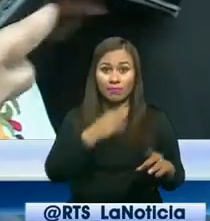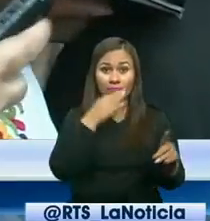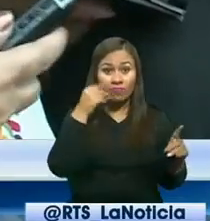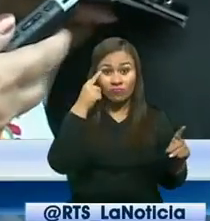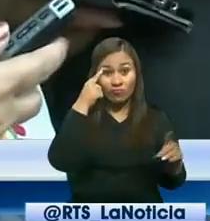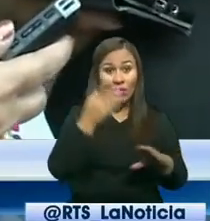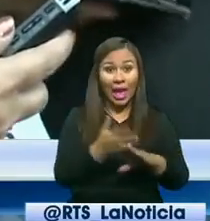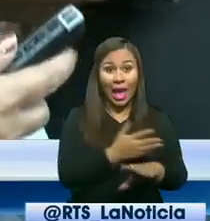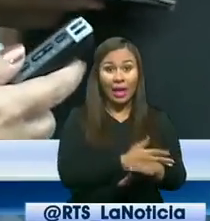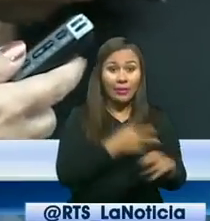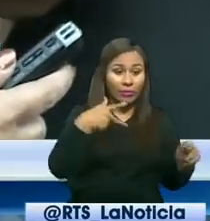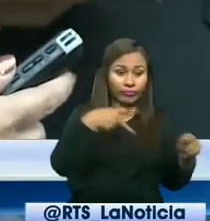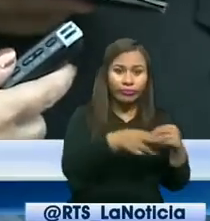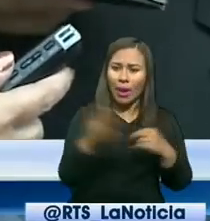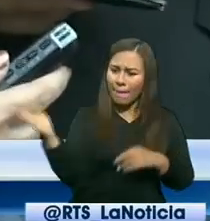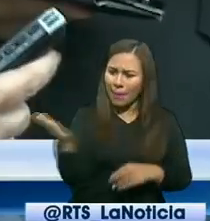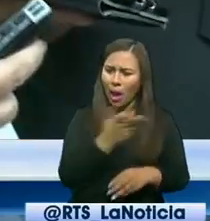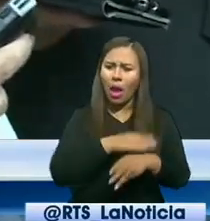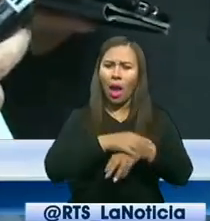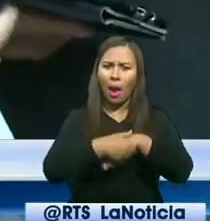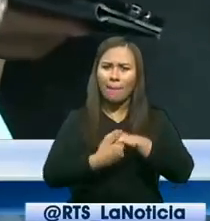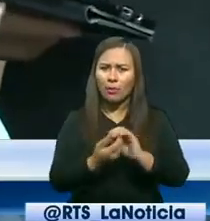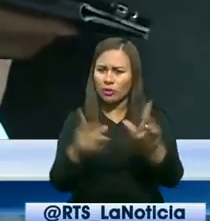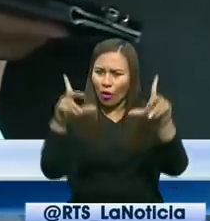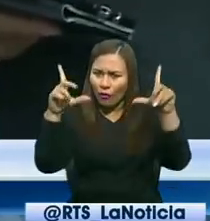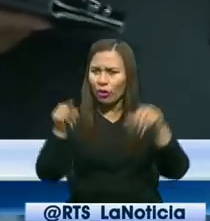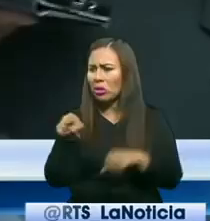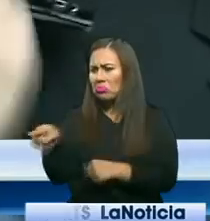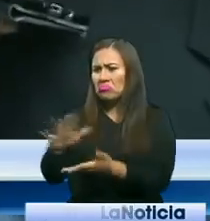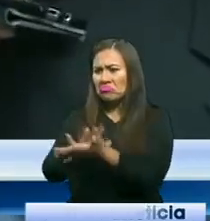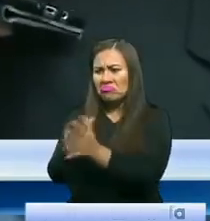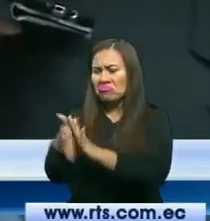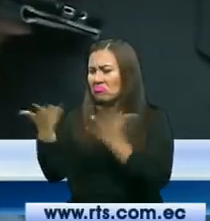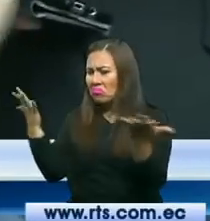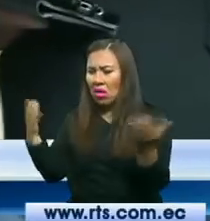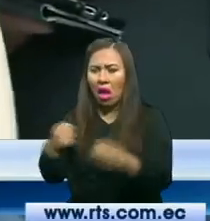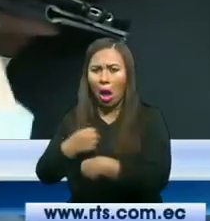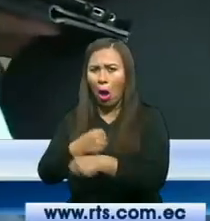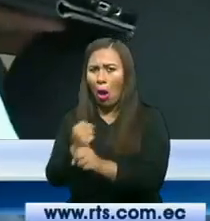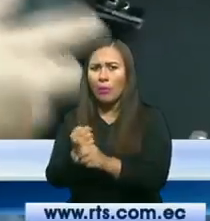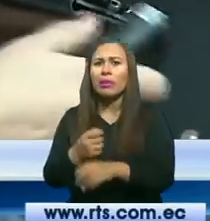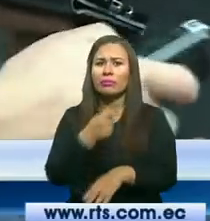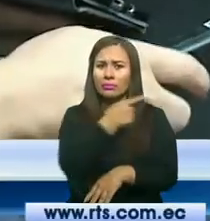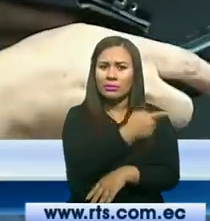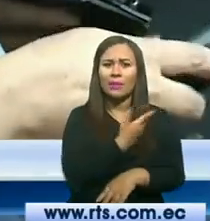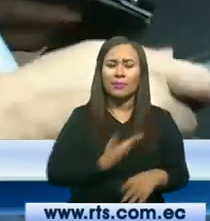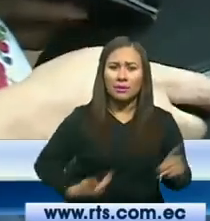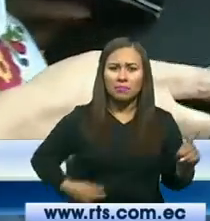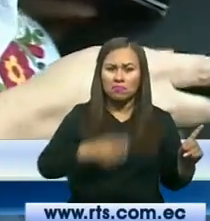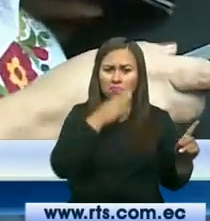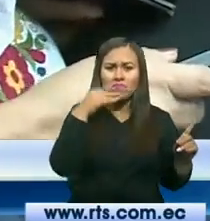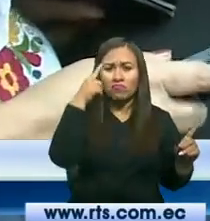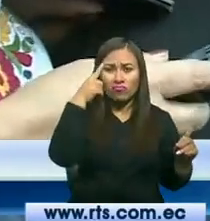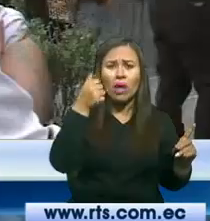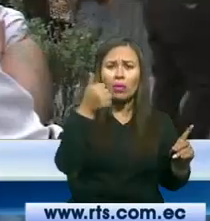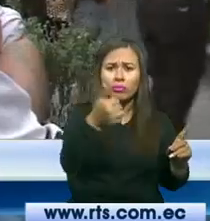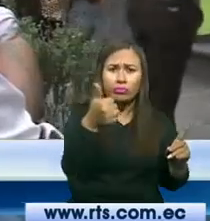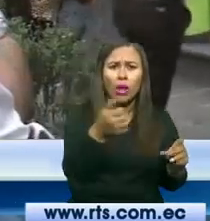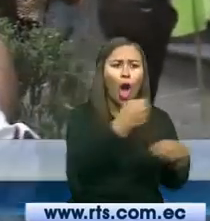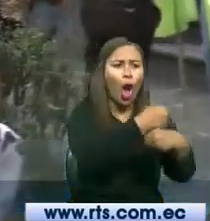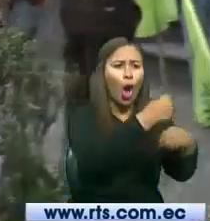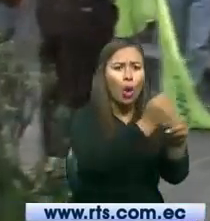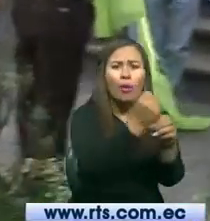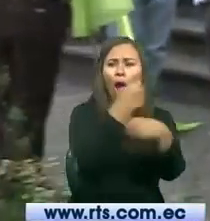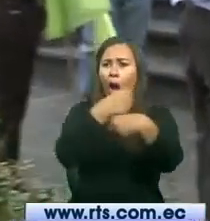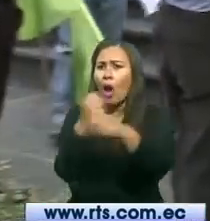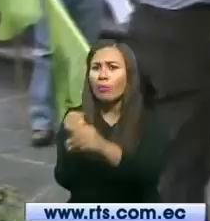Tómese la foto de las obras que no ha hecho usted y tómese la foto con las obras del presidente Correa. Estos